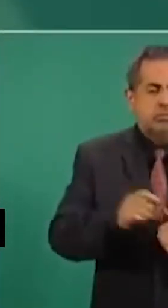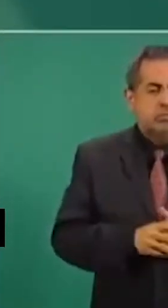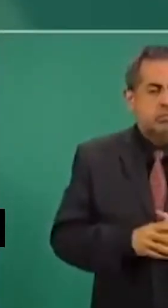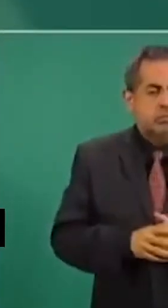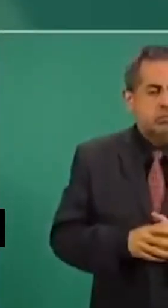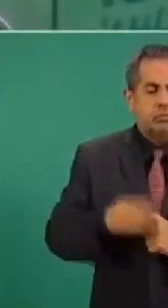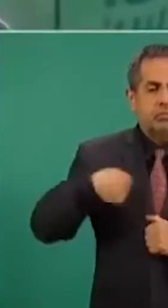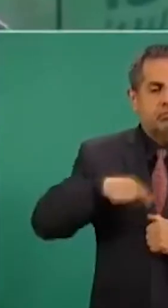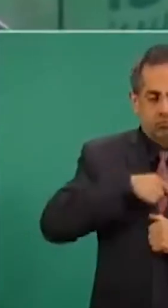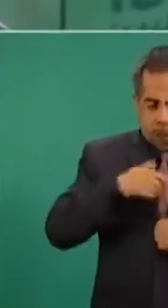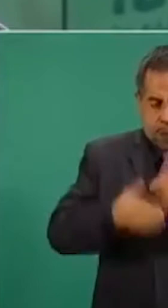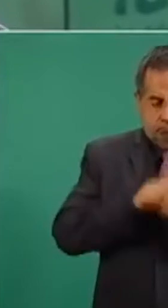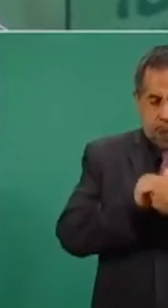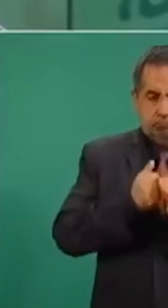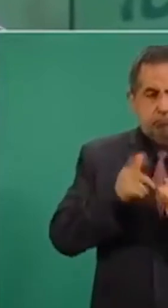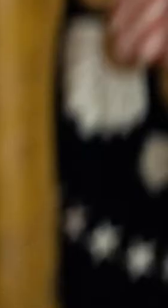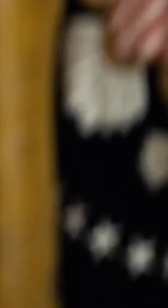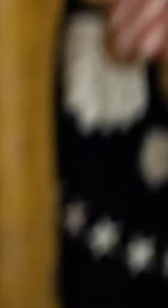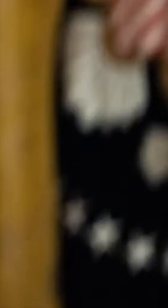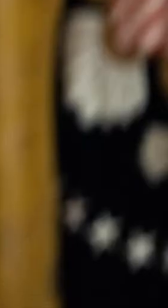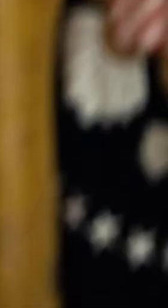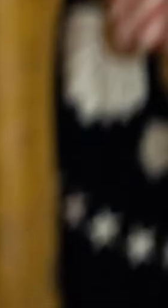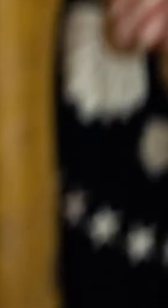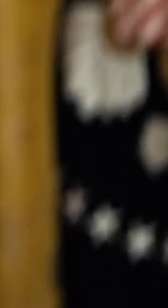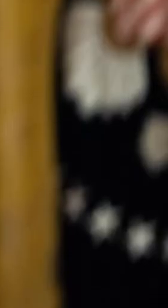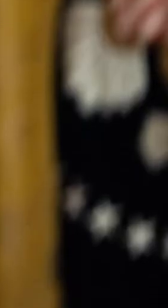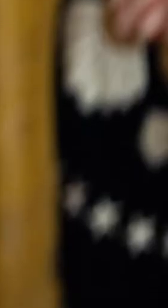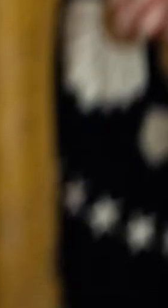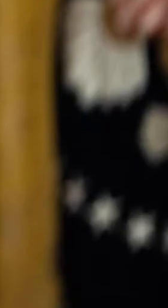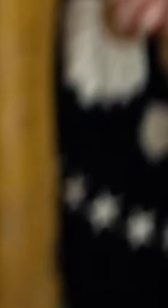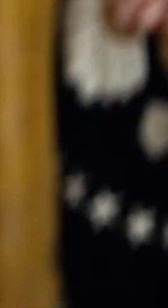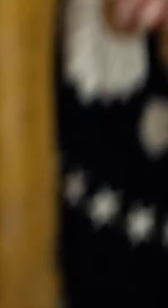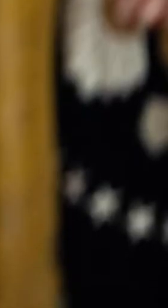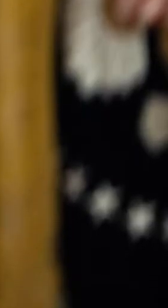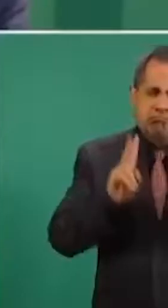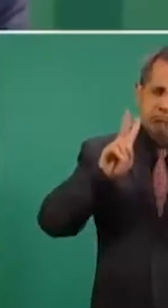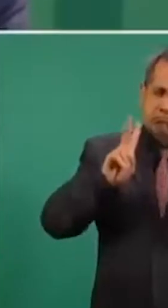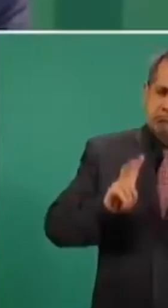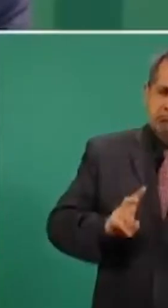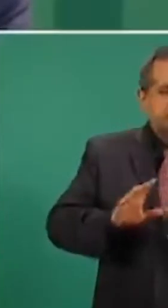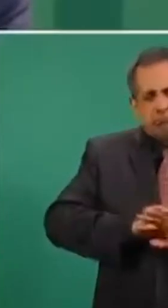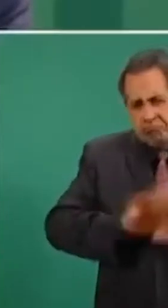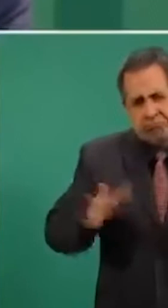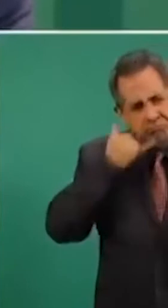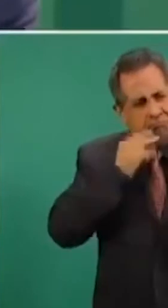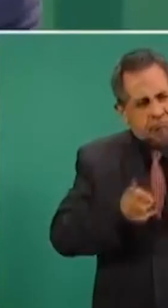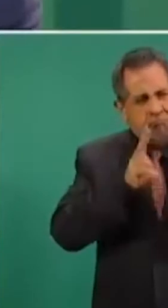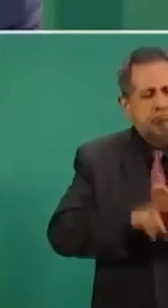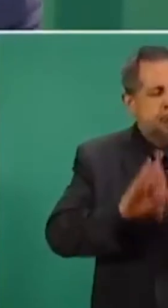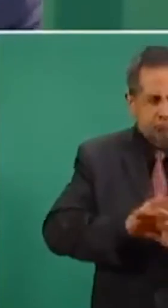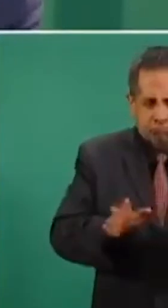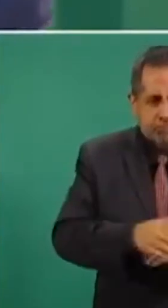tendrá esta tarde una llamada con el presidente de Estados Unidos, Joe Biden, en la que discutirán principalmente temas de la vacunación, así como de